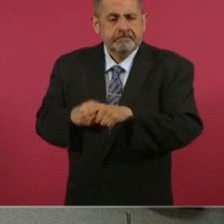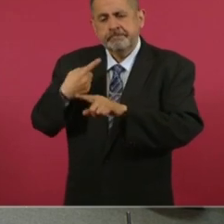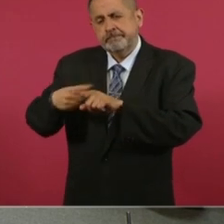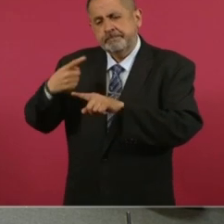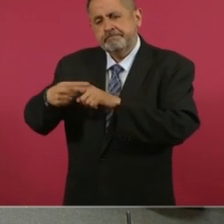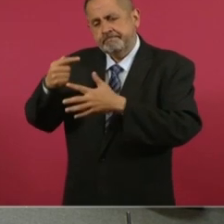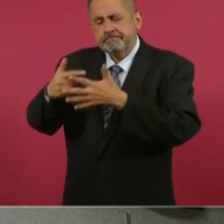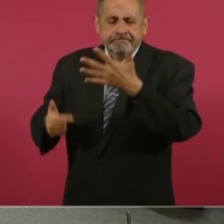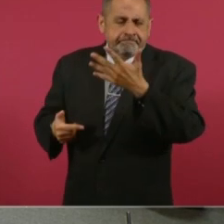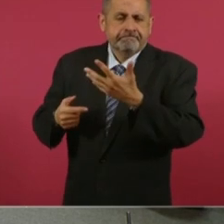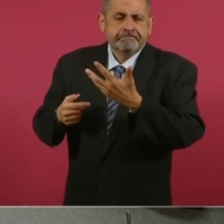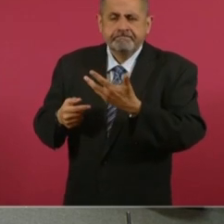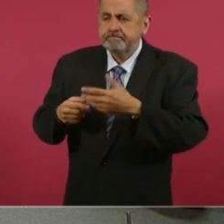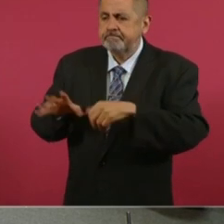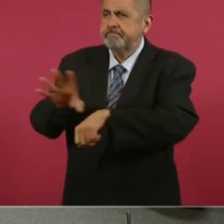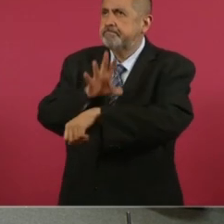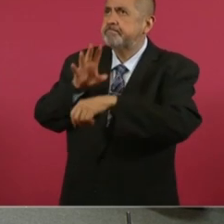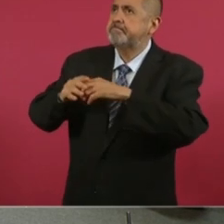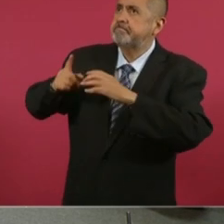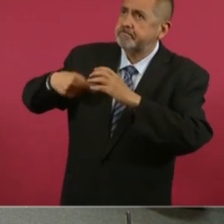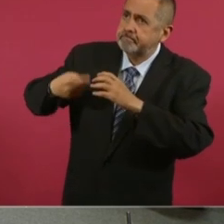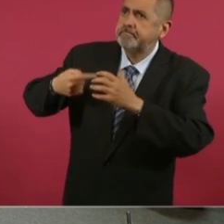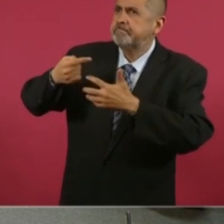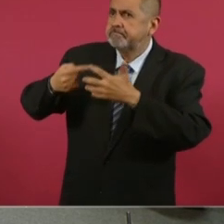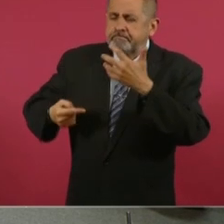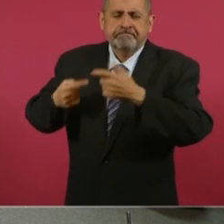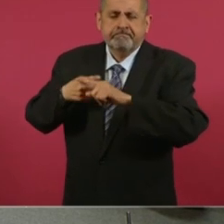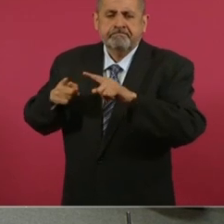distintos combustibles, no solo con gas.